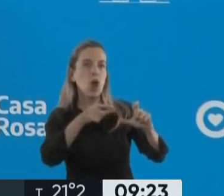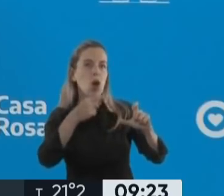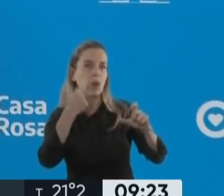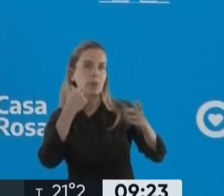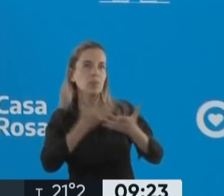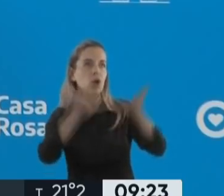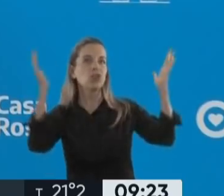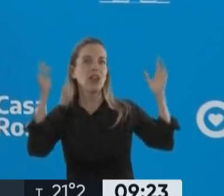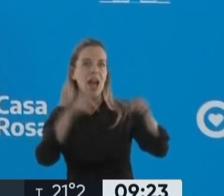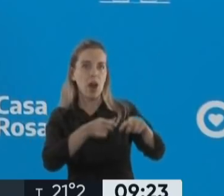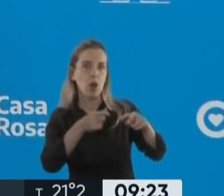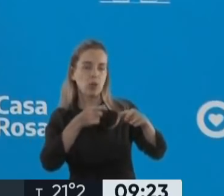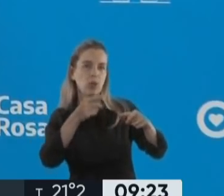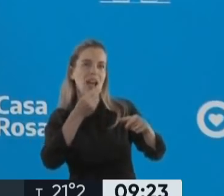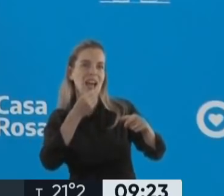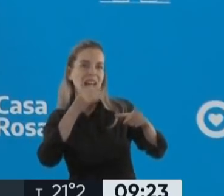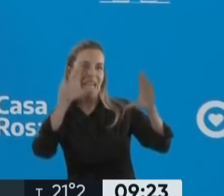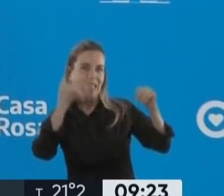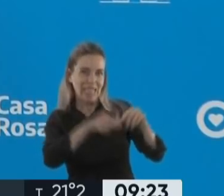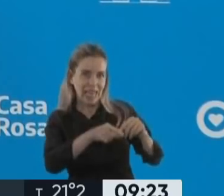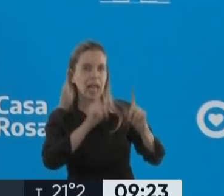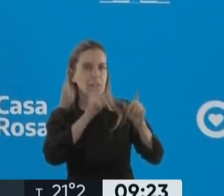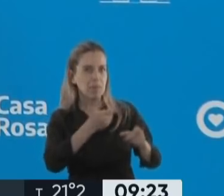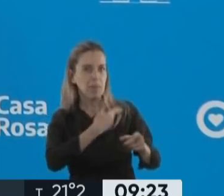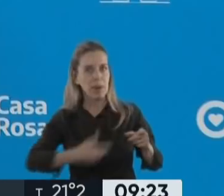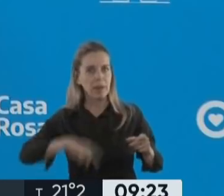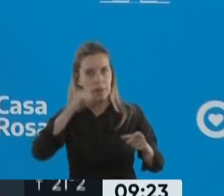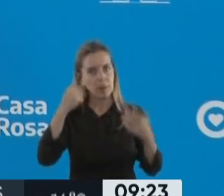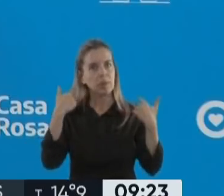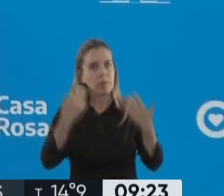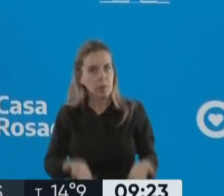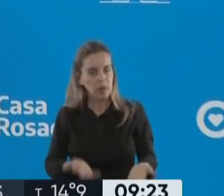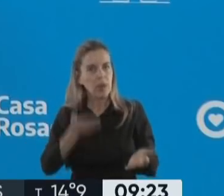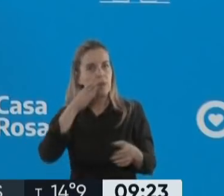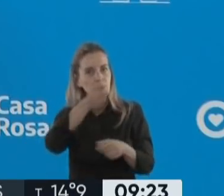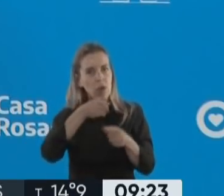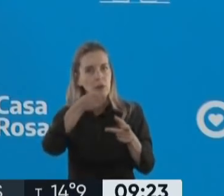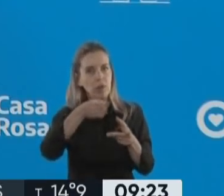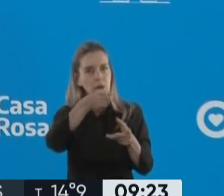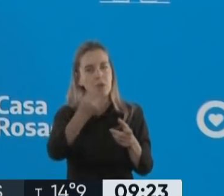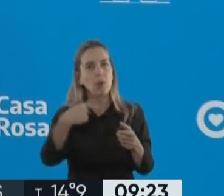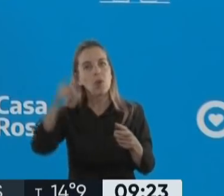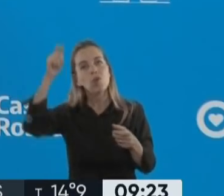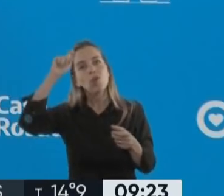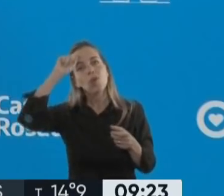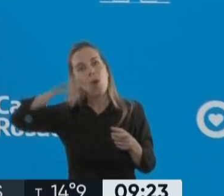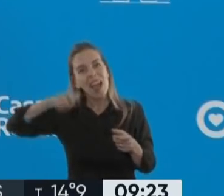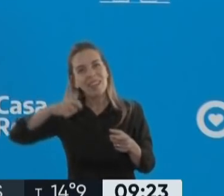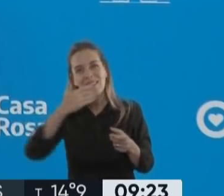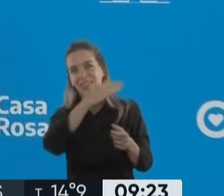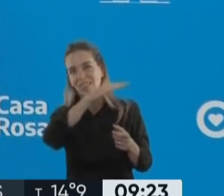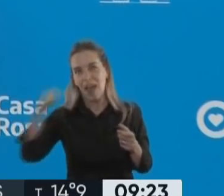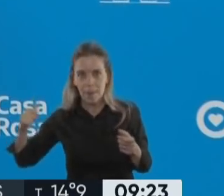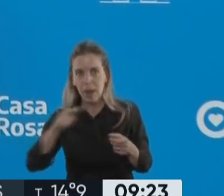siendo el presidente y teniendo fueros, se ha puesto a derecho y se ha presentado las veces que ha sido requerido. Nos parece